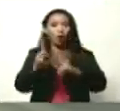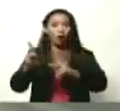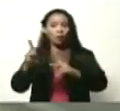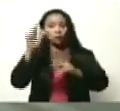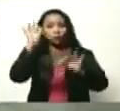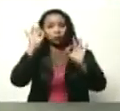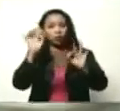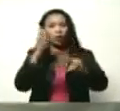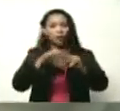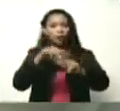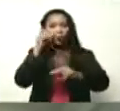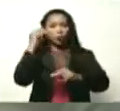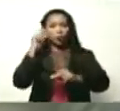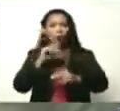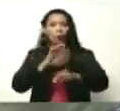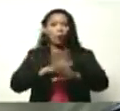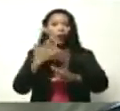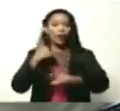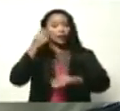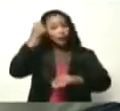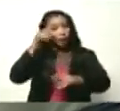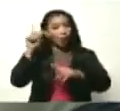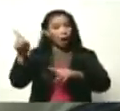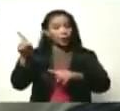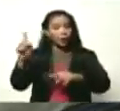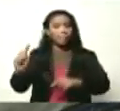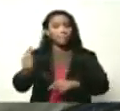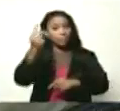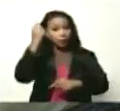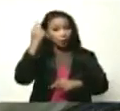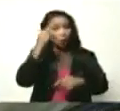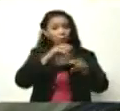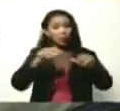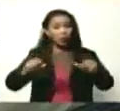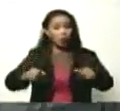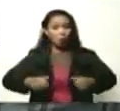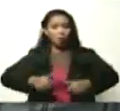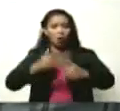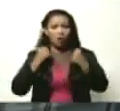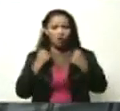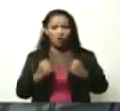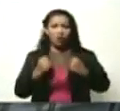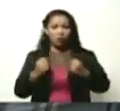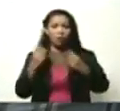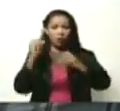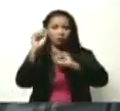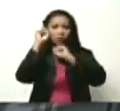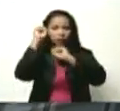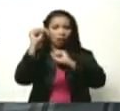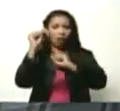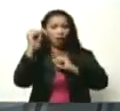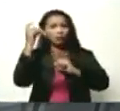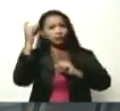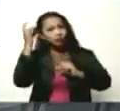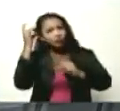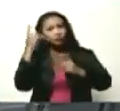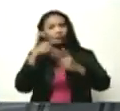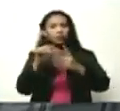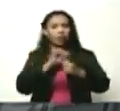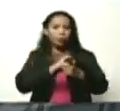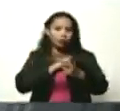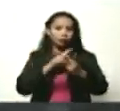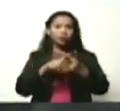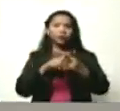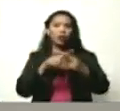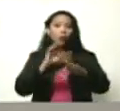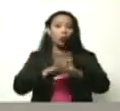los niños y las niñas, porque creemos que allí primero está el territorio más fértil para vencer los prejuicios, para vencer la xenofobia, y